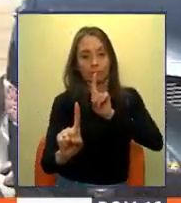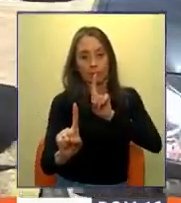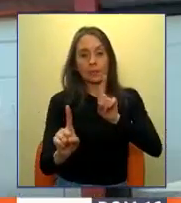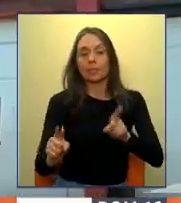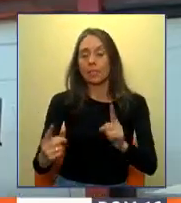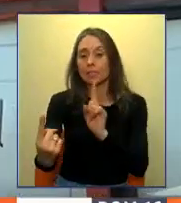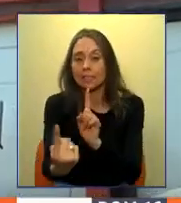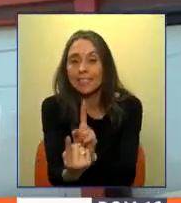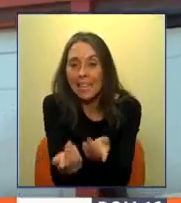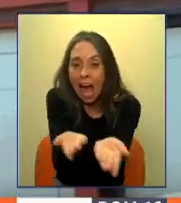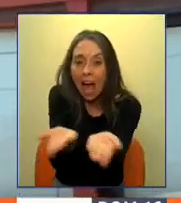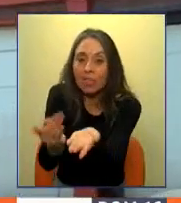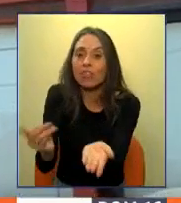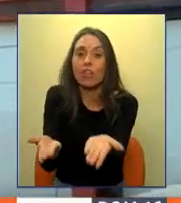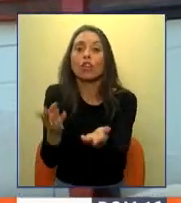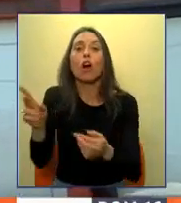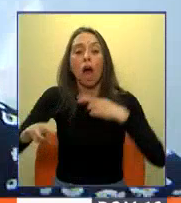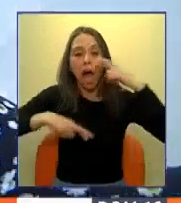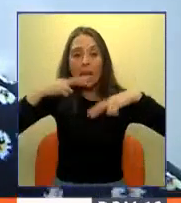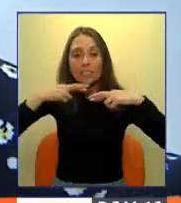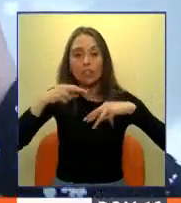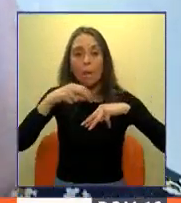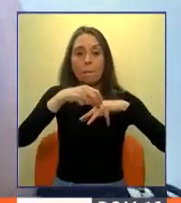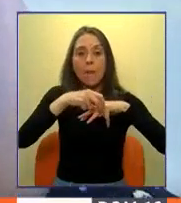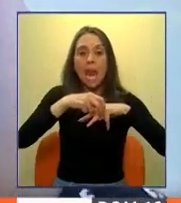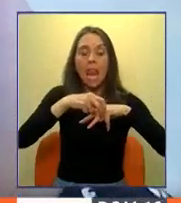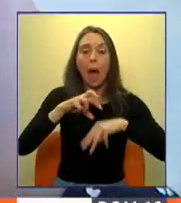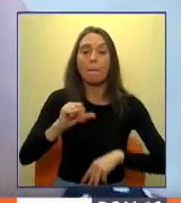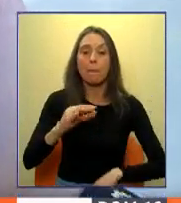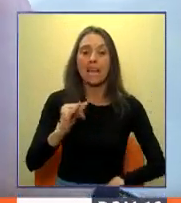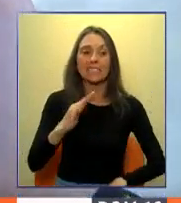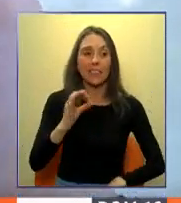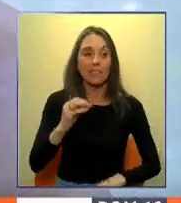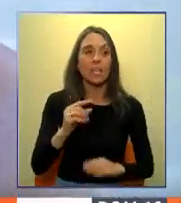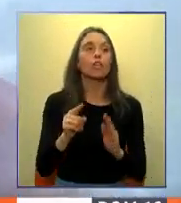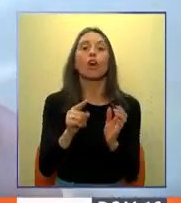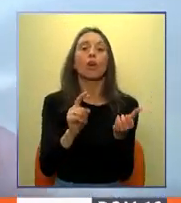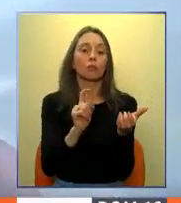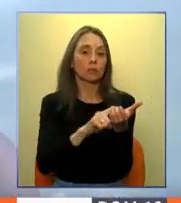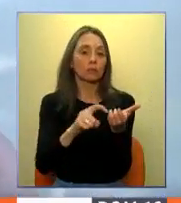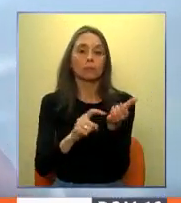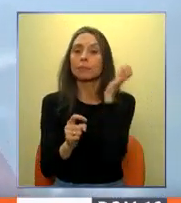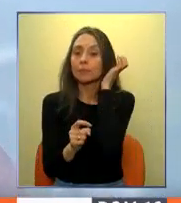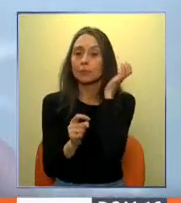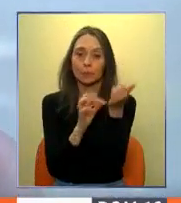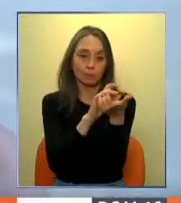productos de la Perla del Pacífico a través de una carta virtual.